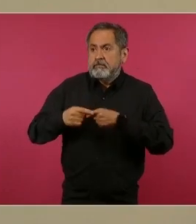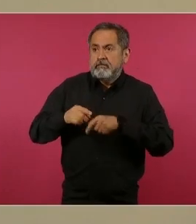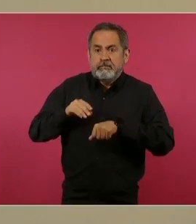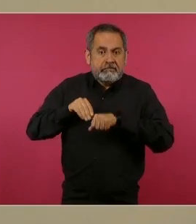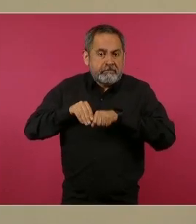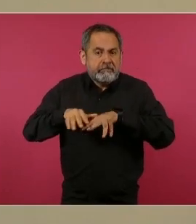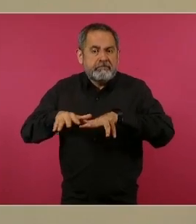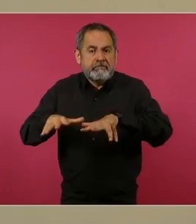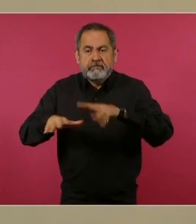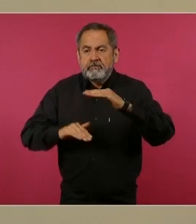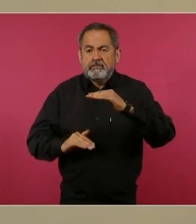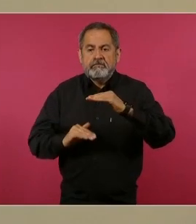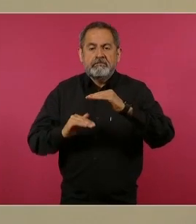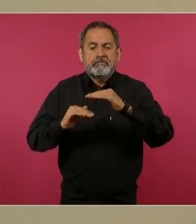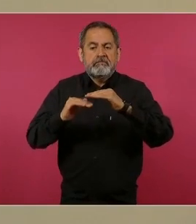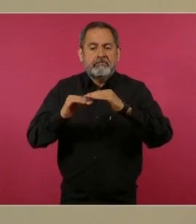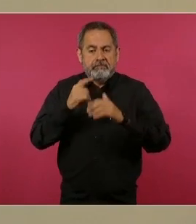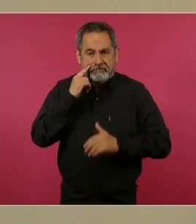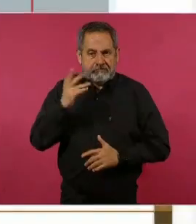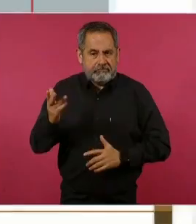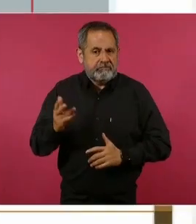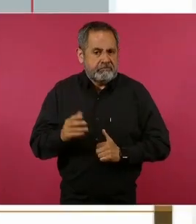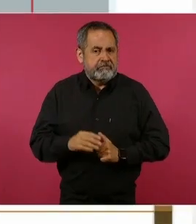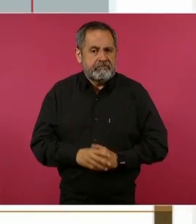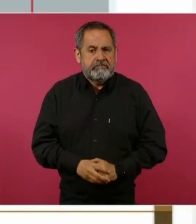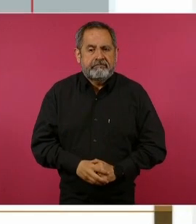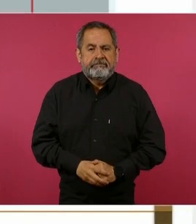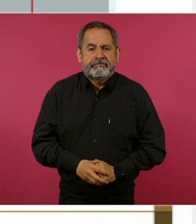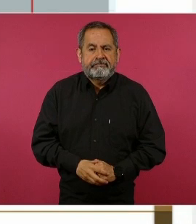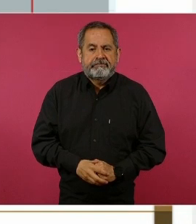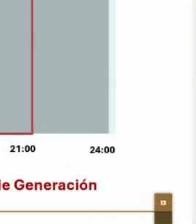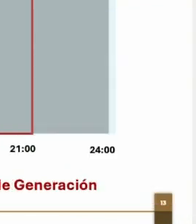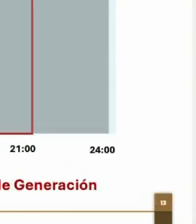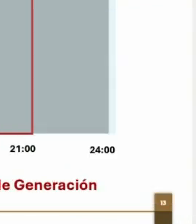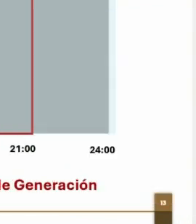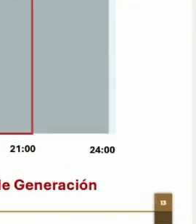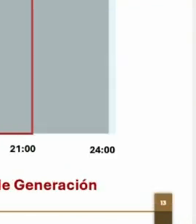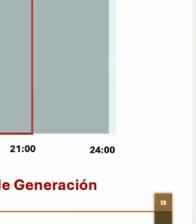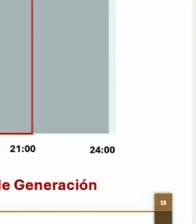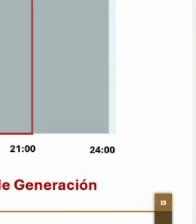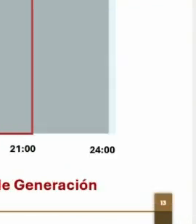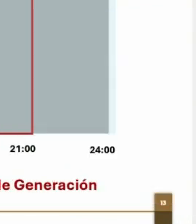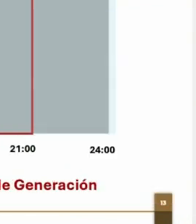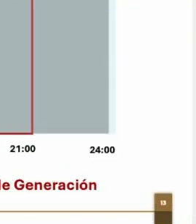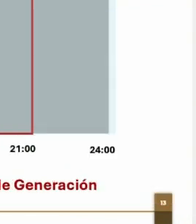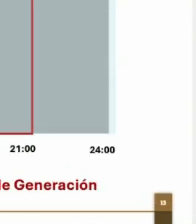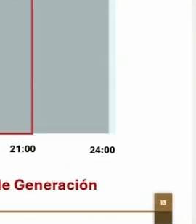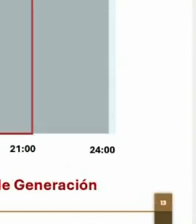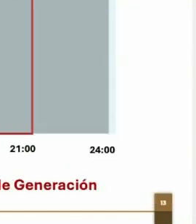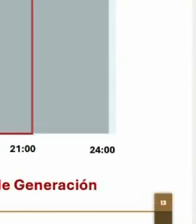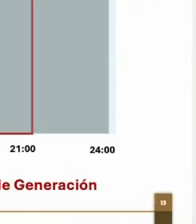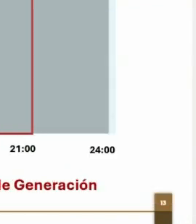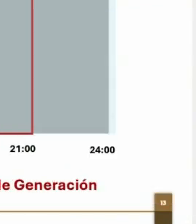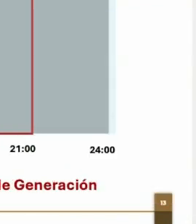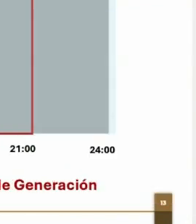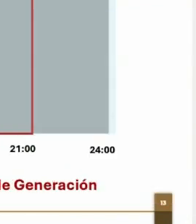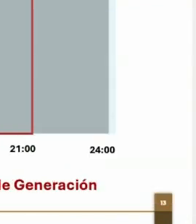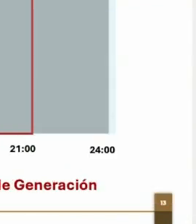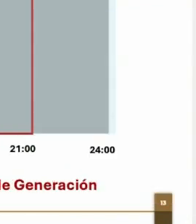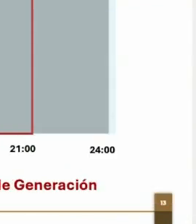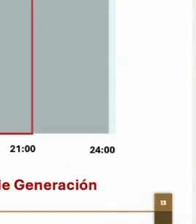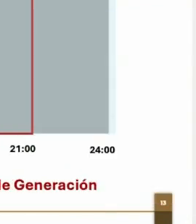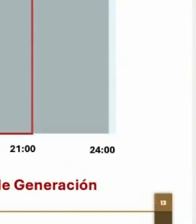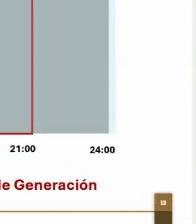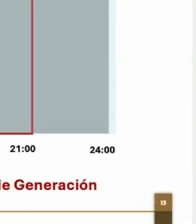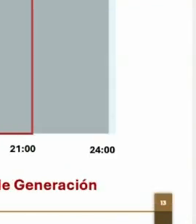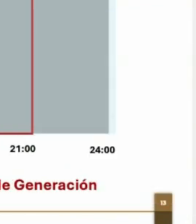valores nominales y hacen el respaldo de esta ausencia de generación fotovoltaica. Se mantiene un nivel de operación, cuando es